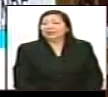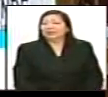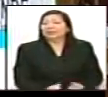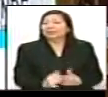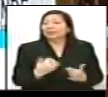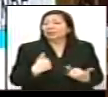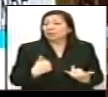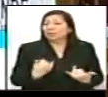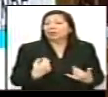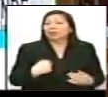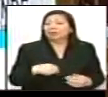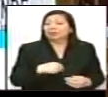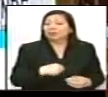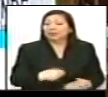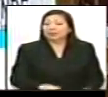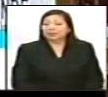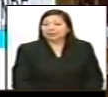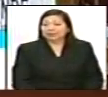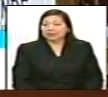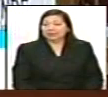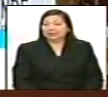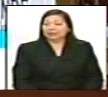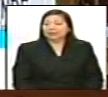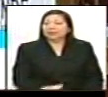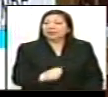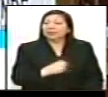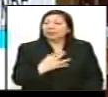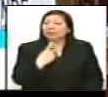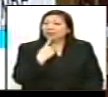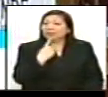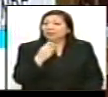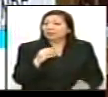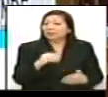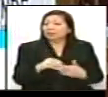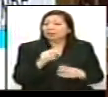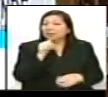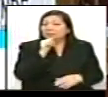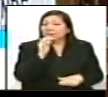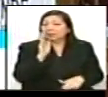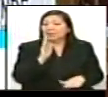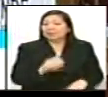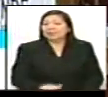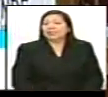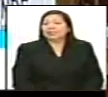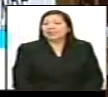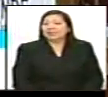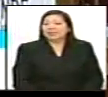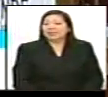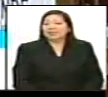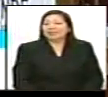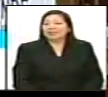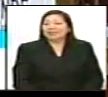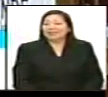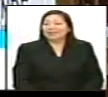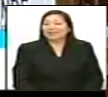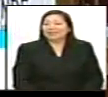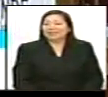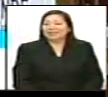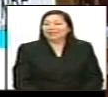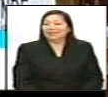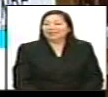nos encontramos, y yo quisiera, para cumplir la promesa, dejar mi primera